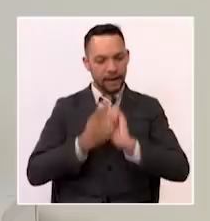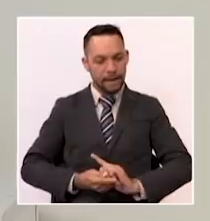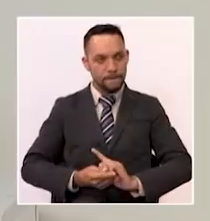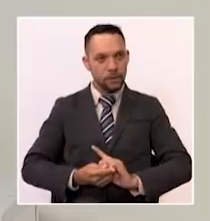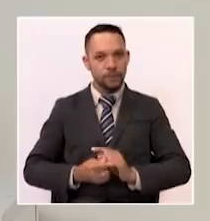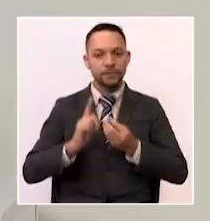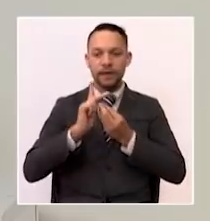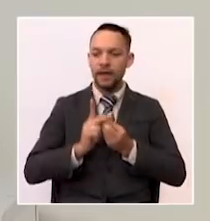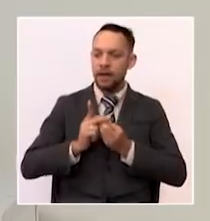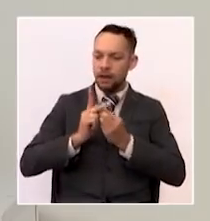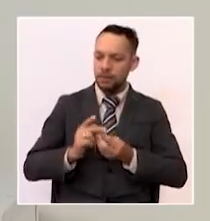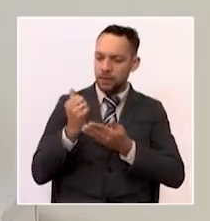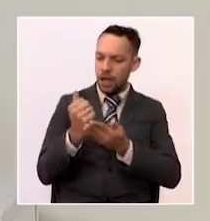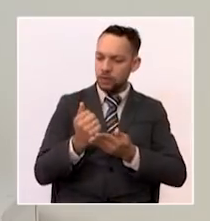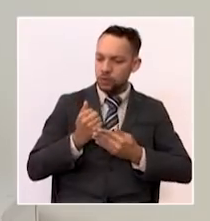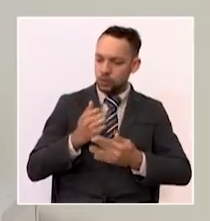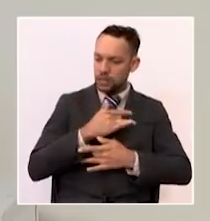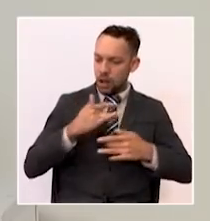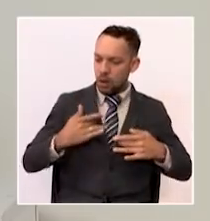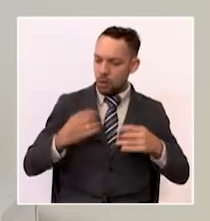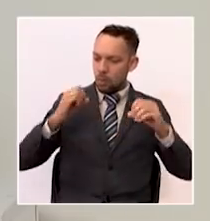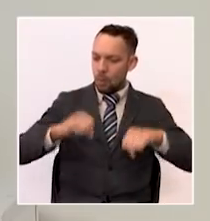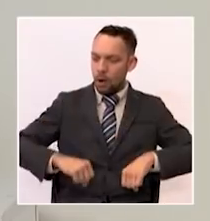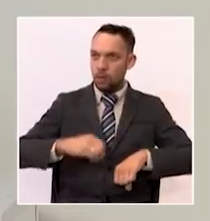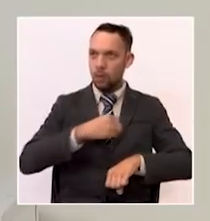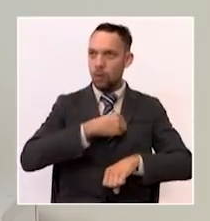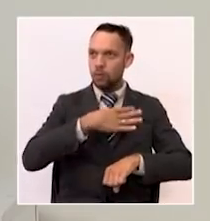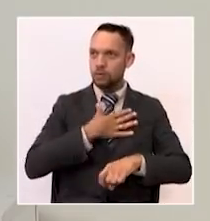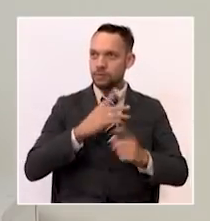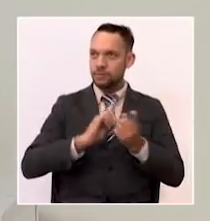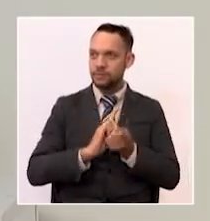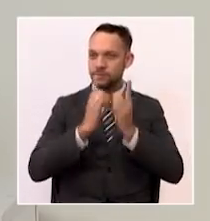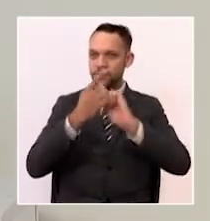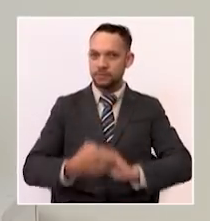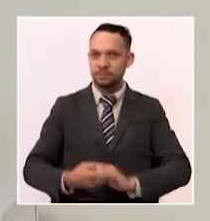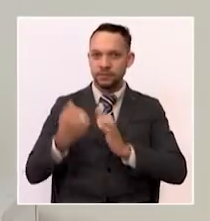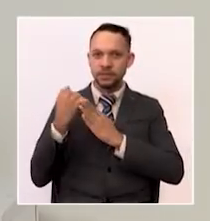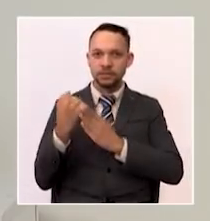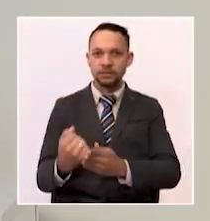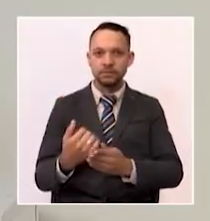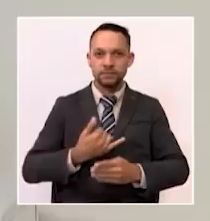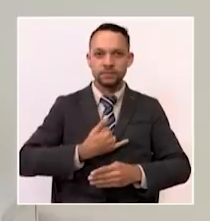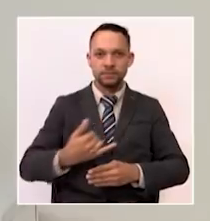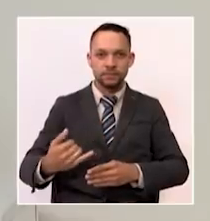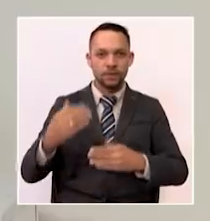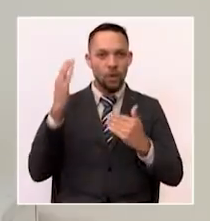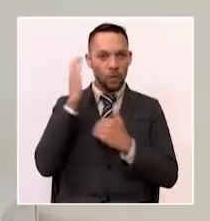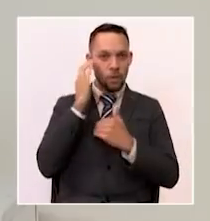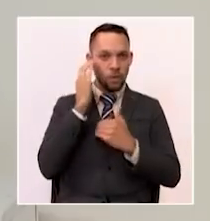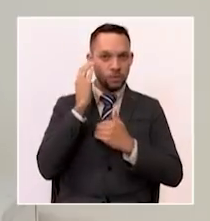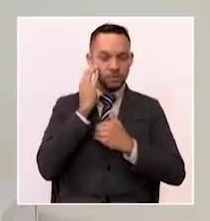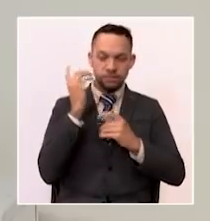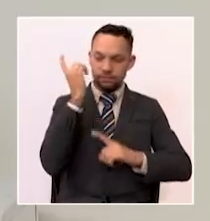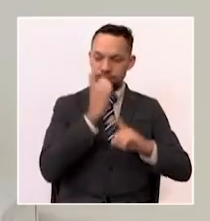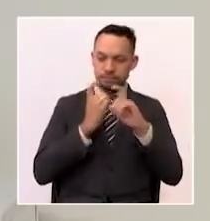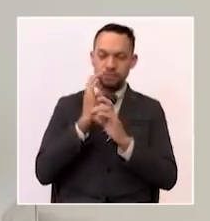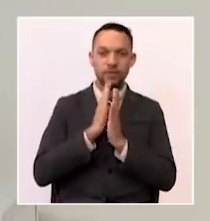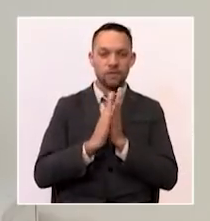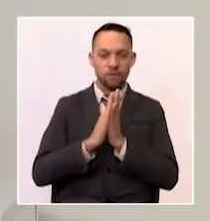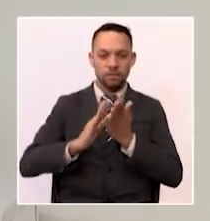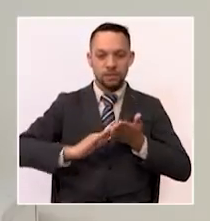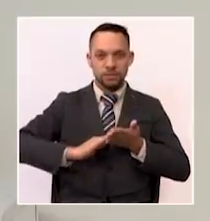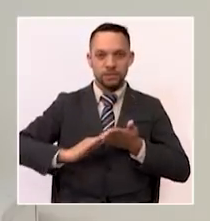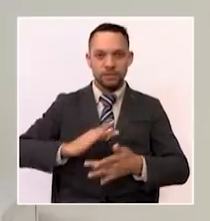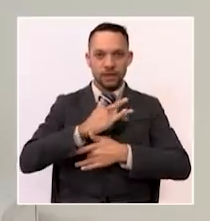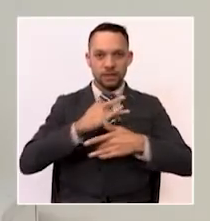todos ustedes todos los días por Conexión Vital para que tengan exactamente esa conciencia de la que hemos venido hablando. Les recordamos que estamos a través